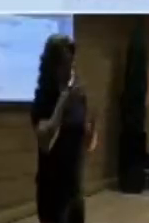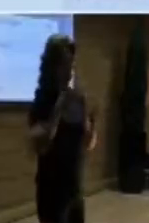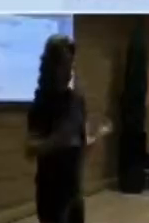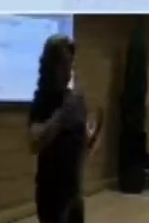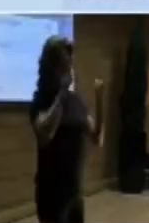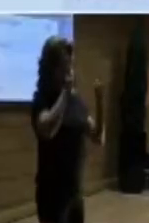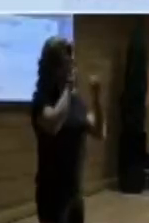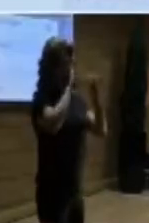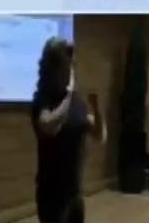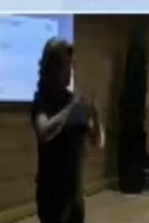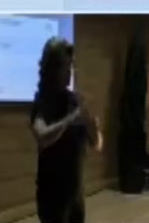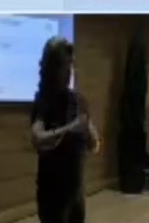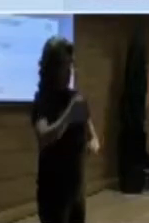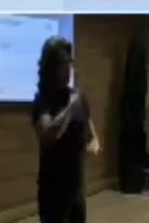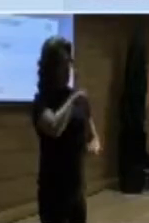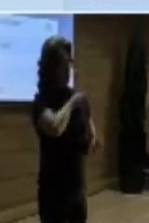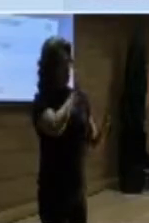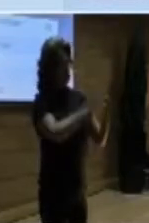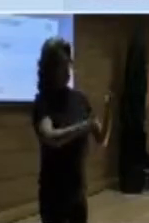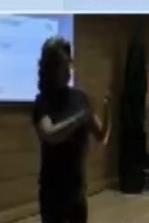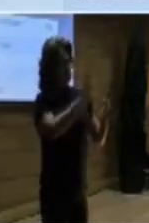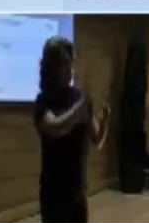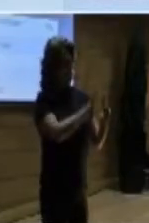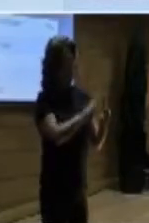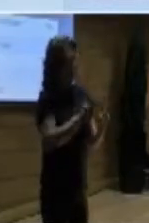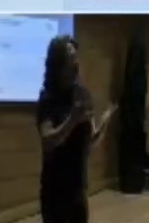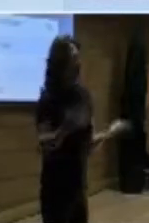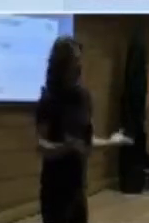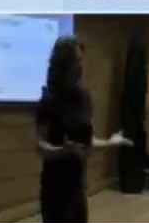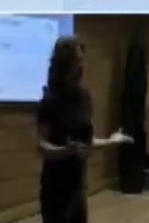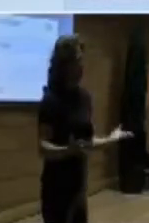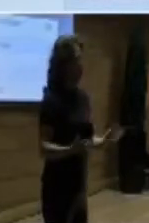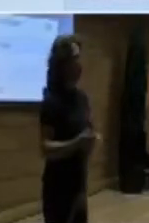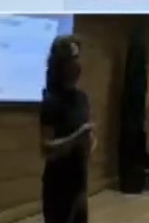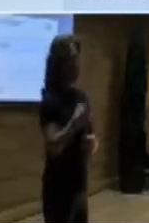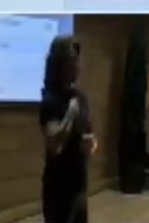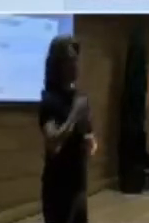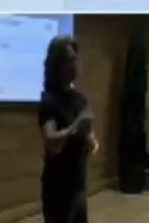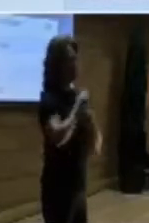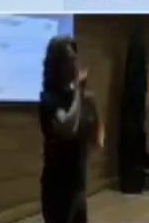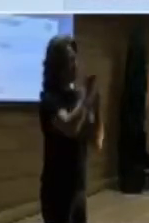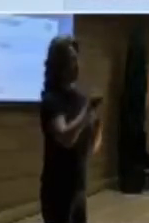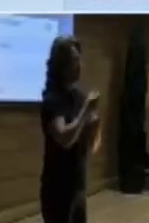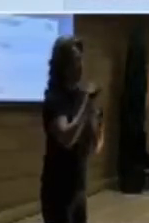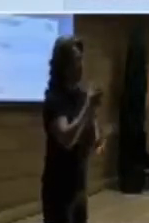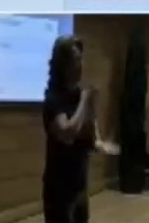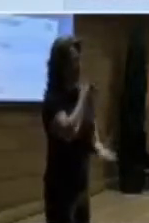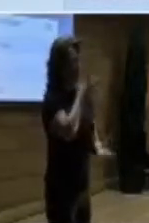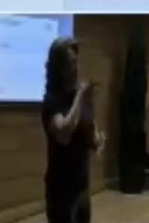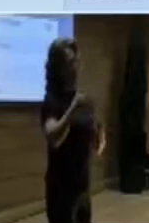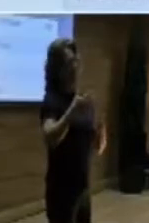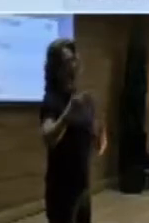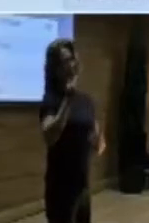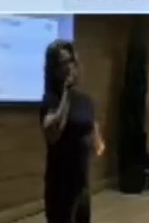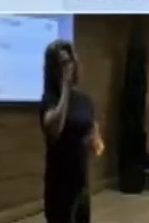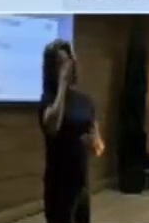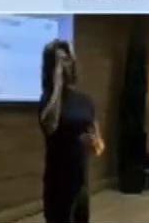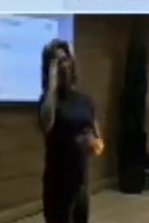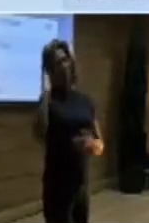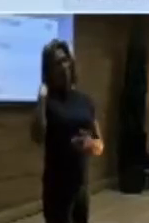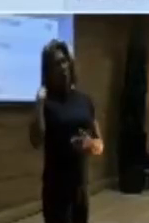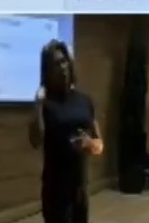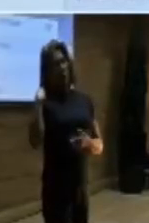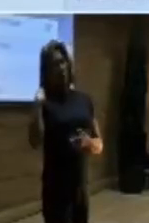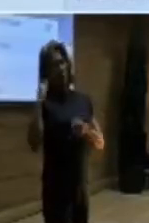investigación en nuestro país. Todo lo que voy a contar es fruto de una investigación que se hizo hace 3 años, que